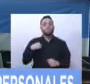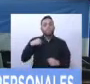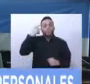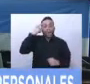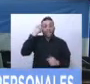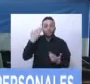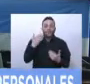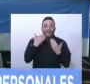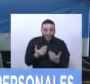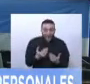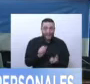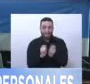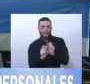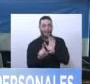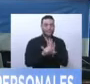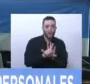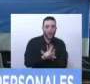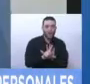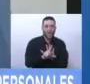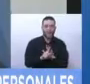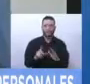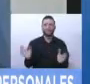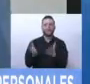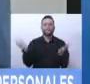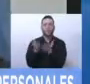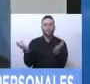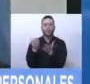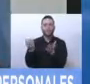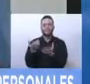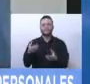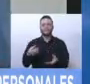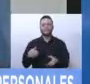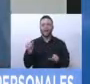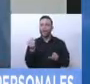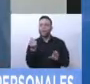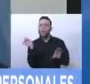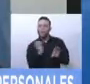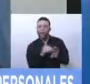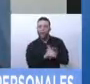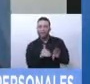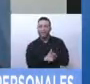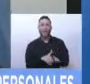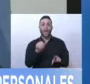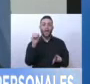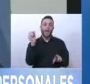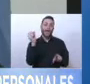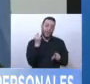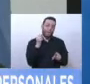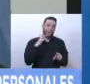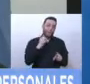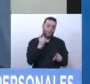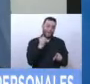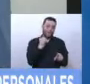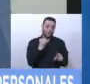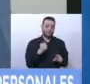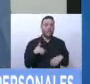gobierno federal y además ser un senador de la oposición, creo que tenemos que construir políticas públicas. Así que bueno, agradecido